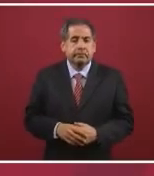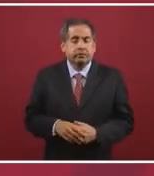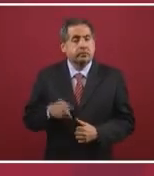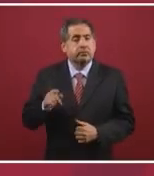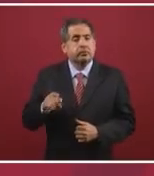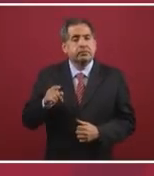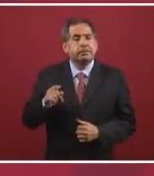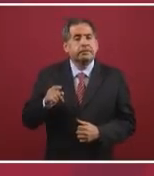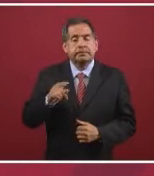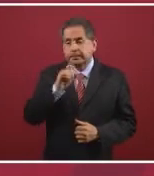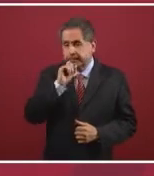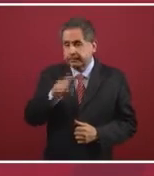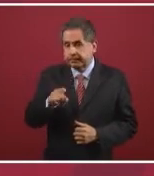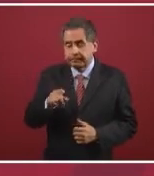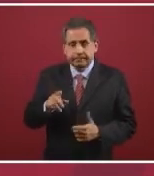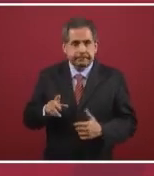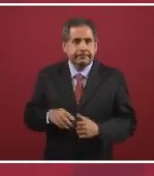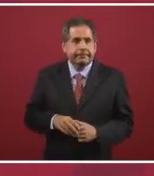allá